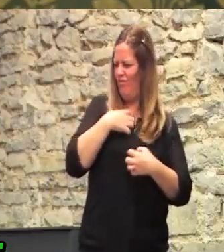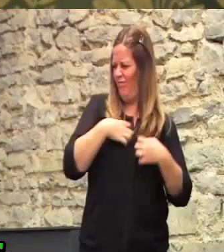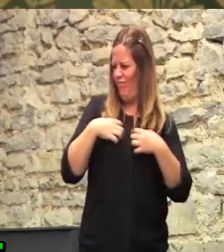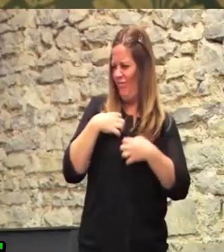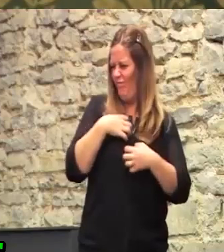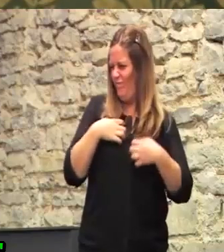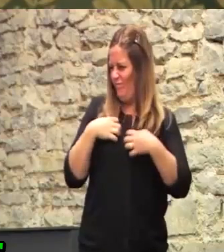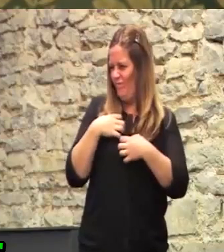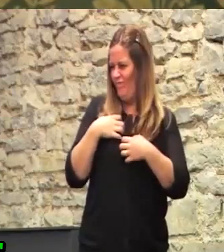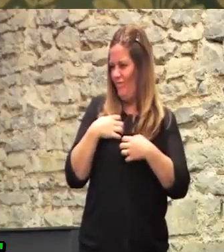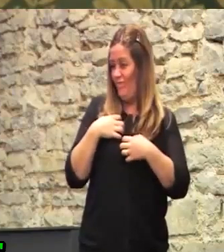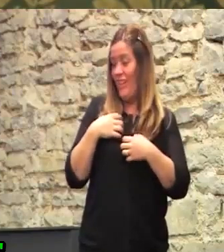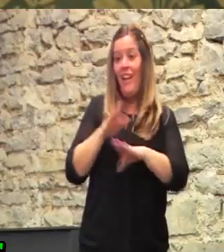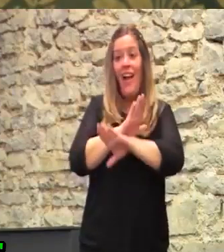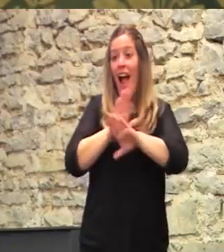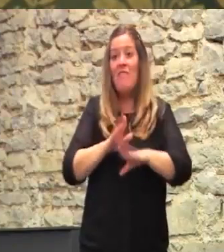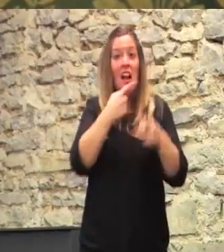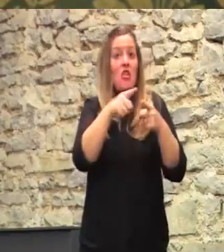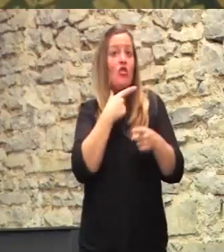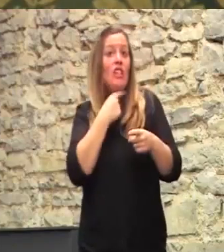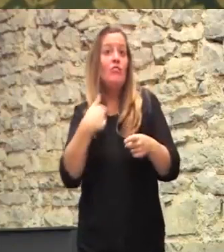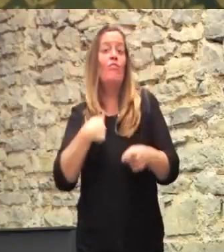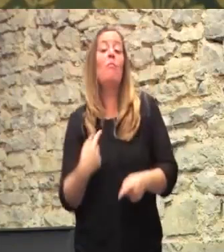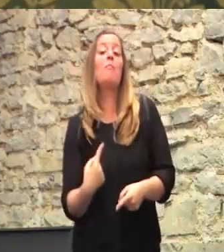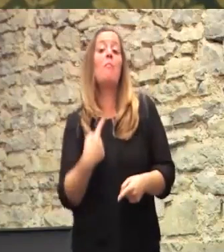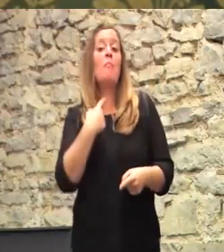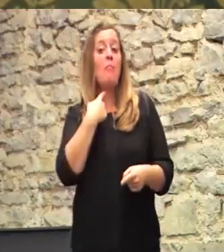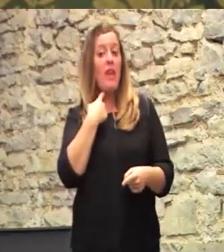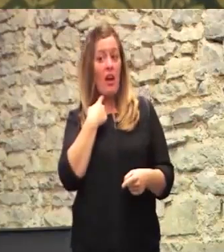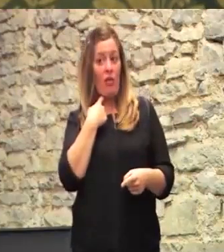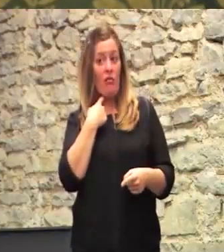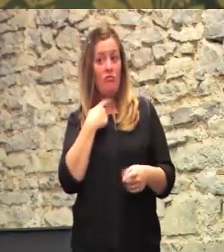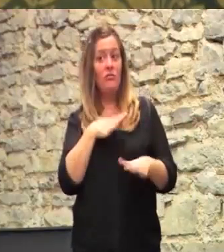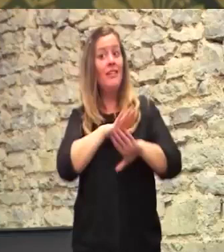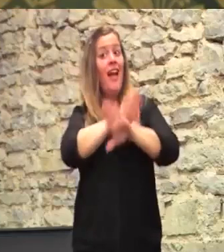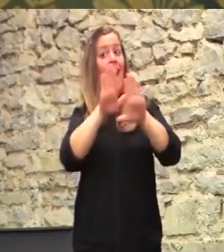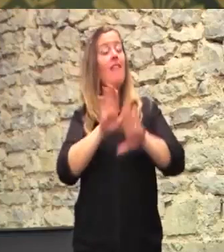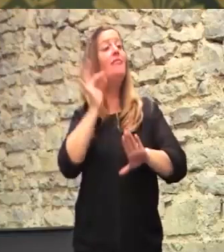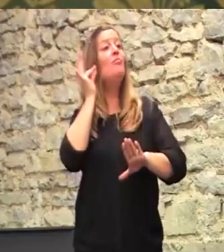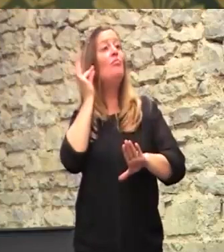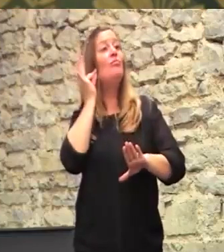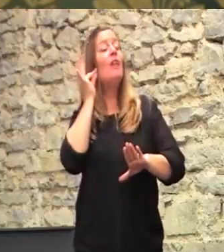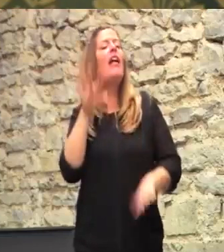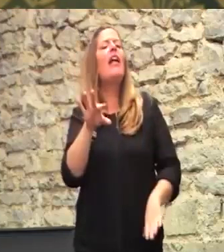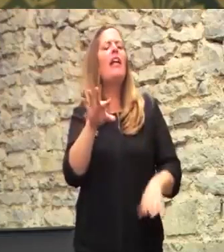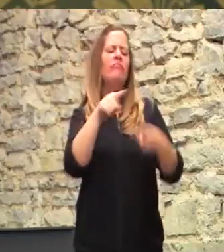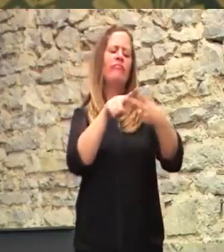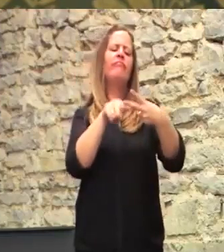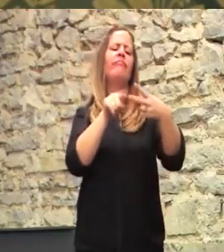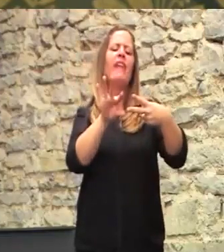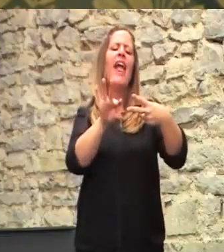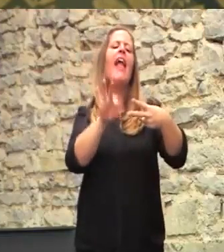insoportable y me voy a perder lo que a mí me gusta entonces tuvo que elegir stricker a lo menos